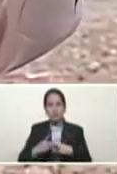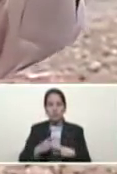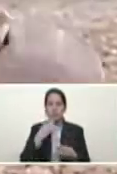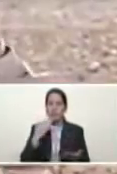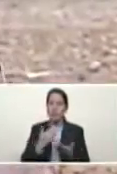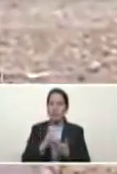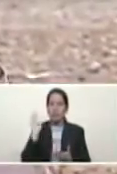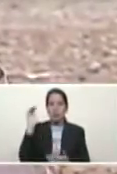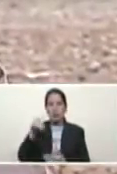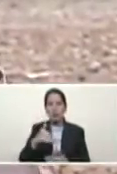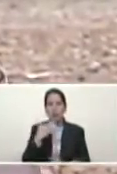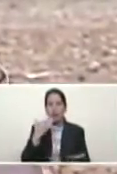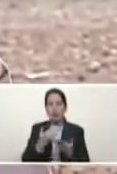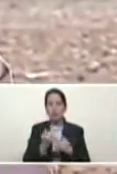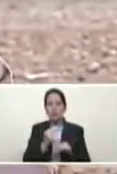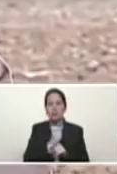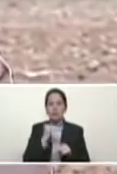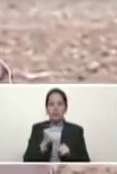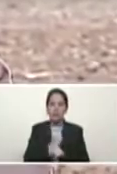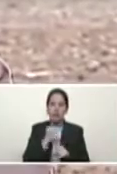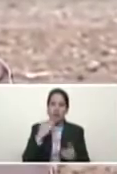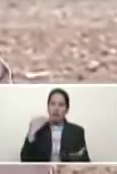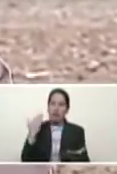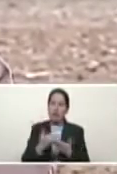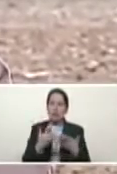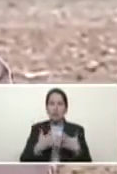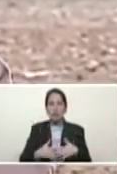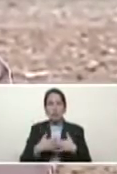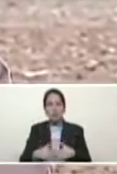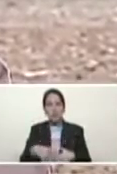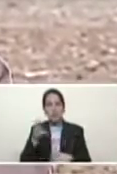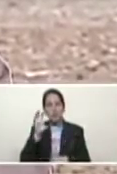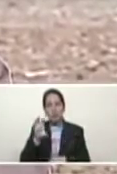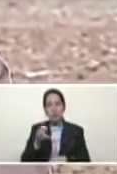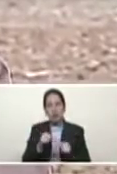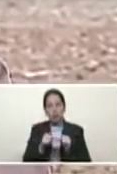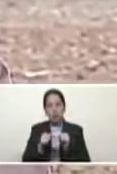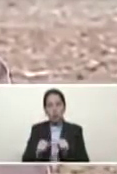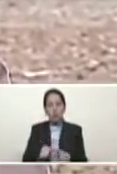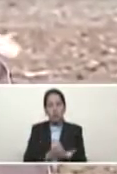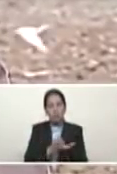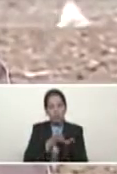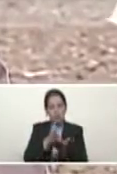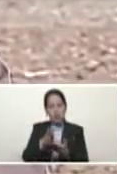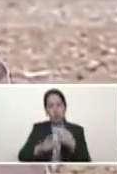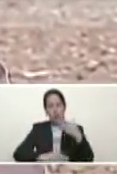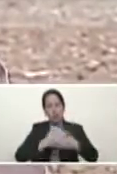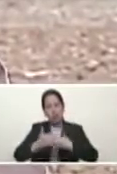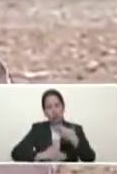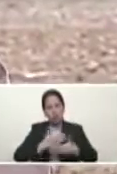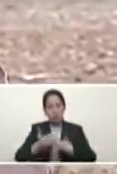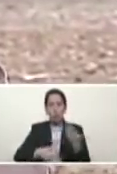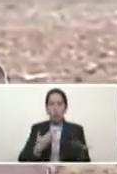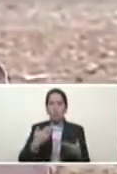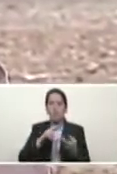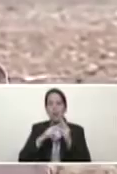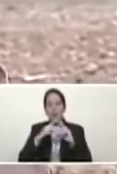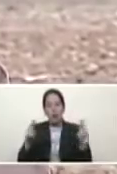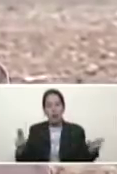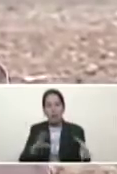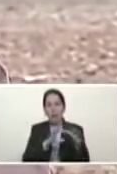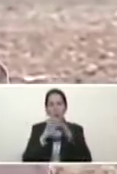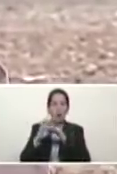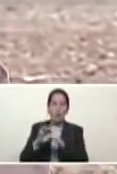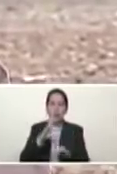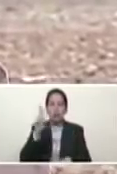Aragua. Gracias, trabajadores. Gracias, empresarios del país. Continuemos por la senda de la producción, de la paz, de la unión